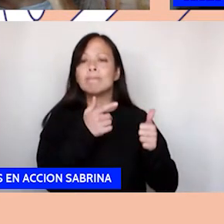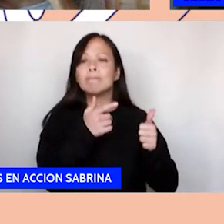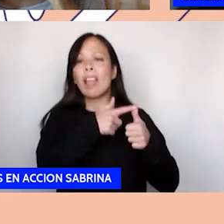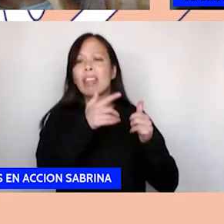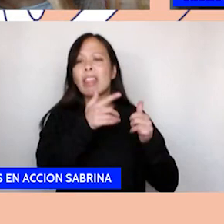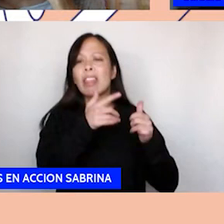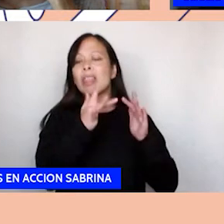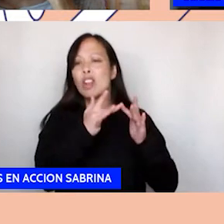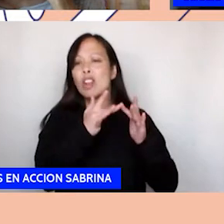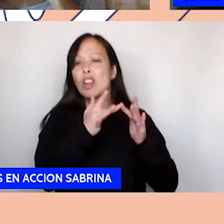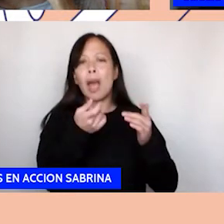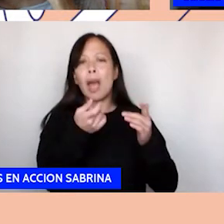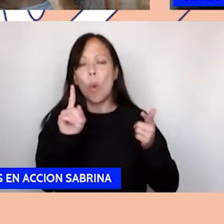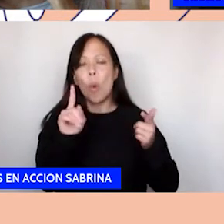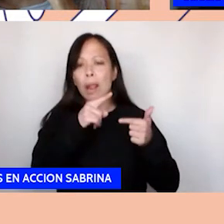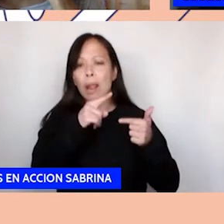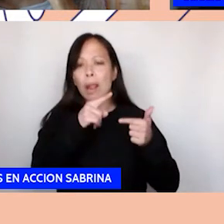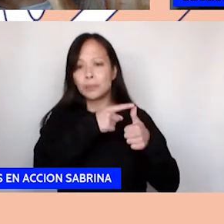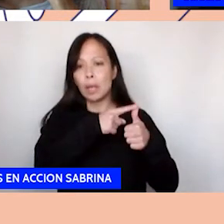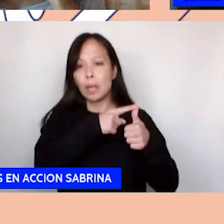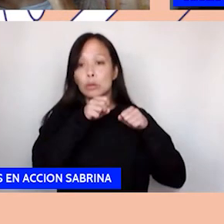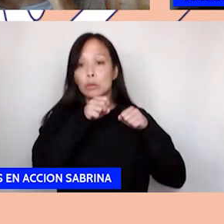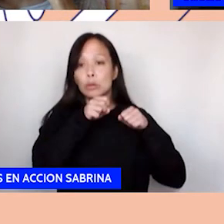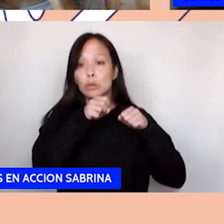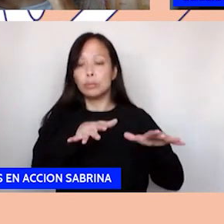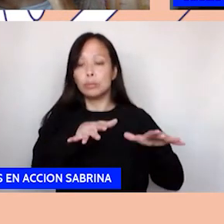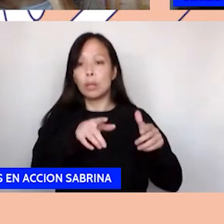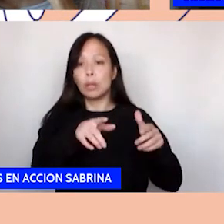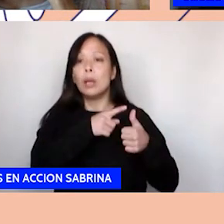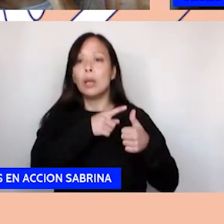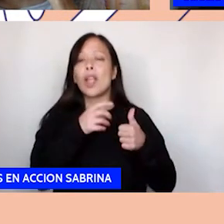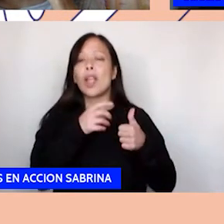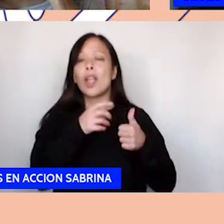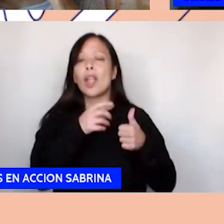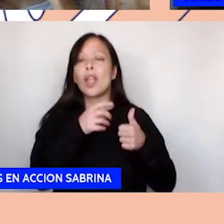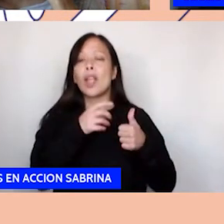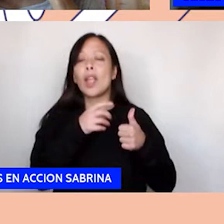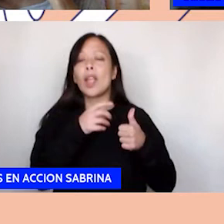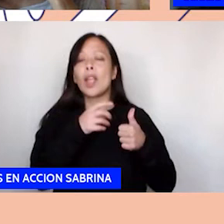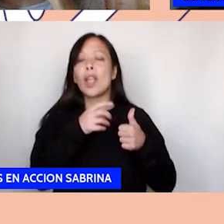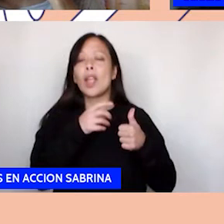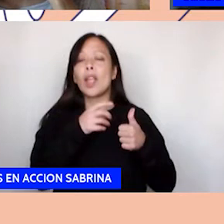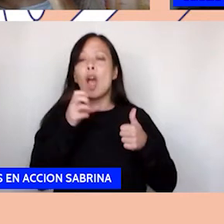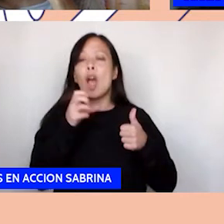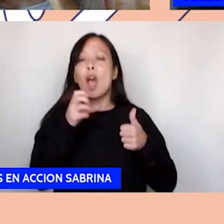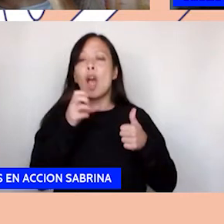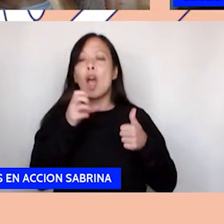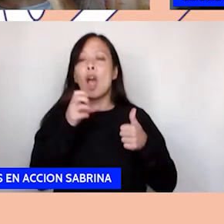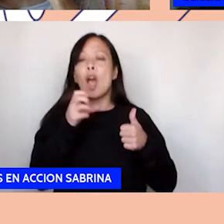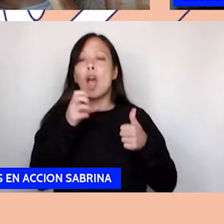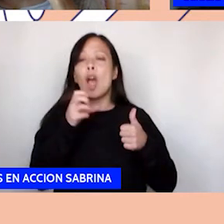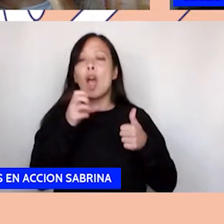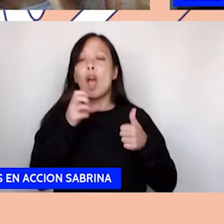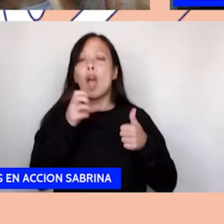¿no? Open Hearings en particular utiliza Slack. Cualquiera puede en Slack buscar el canal de Open Hearings y